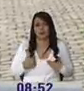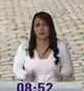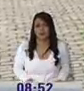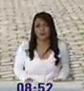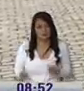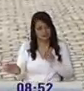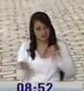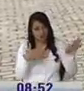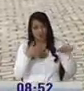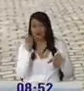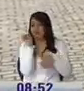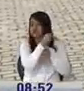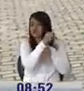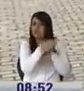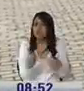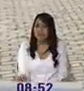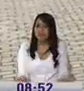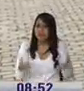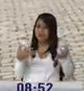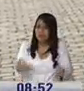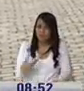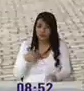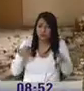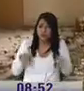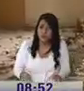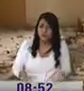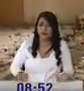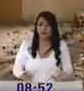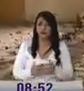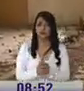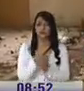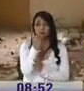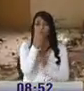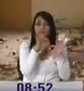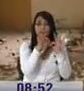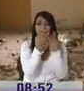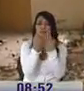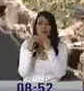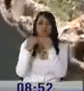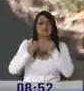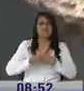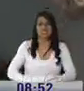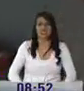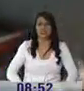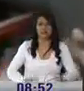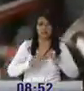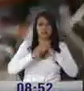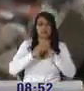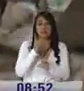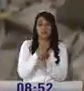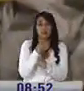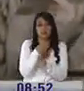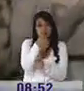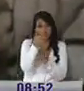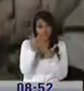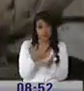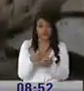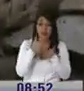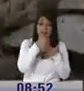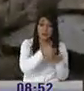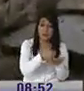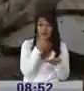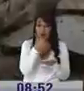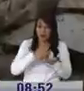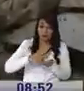la calle o sea somos seres humanos las dos familias quedaron prácticamente en la calle por ello si usted quiere solidarizarse con